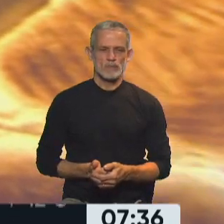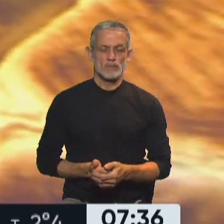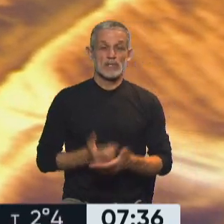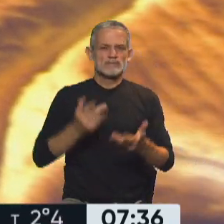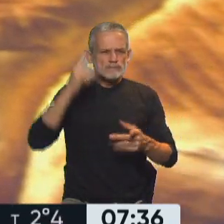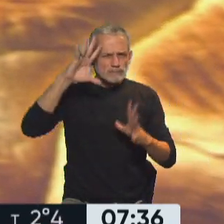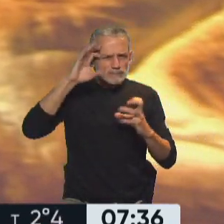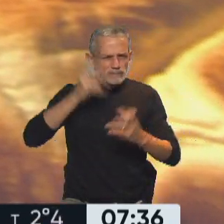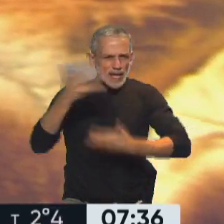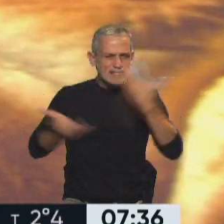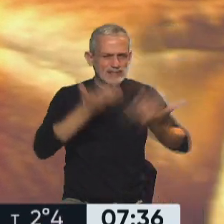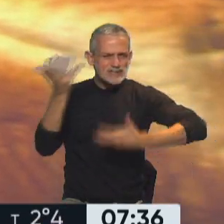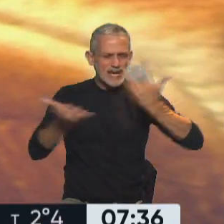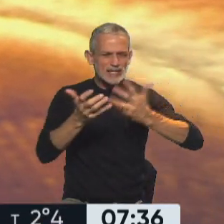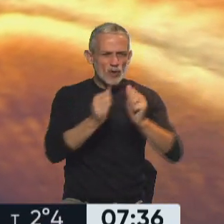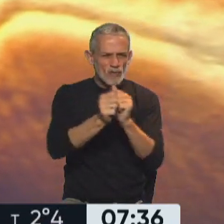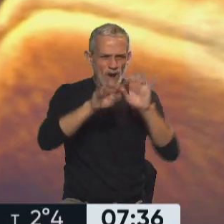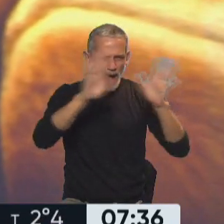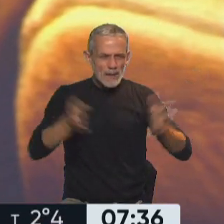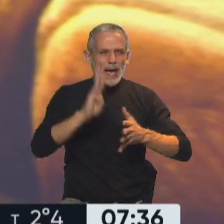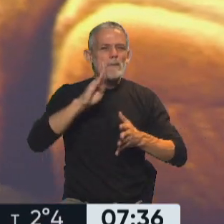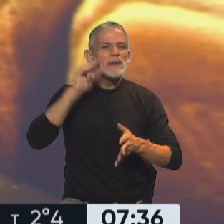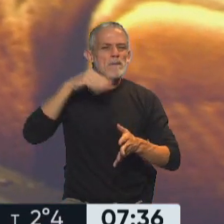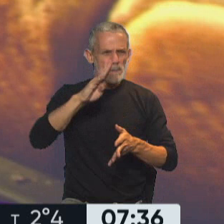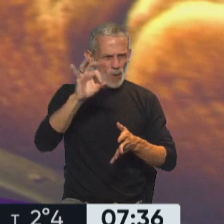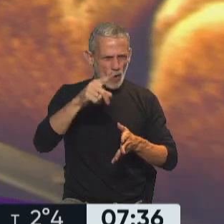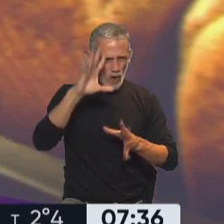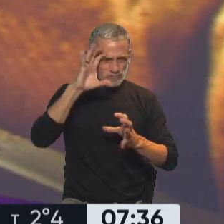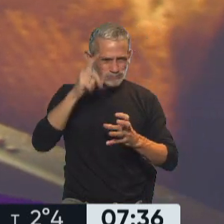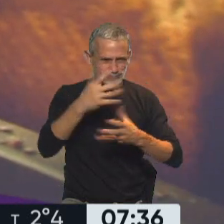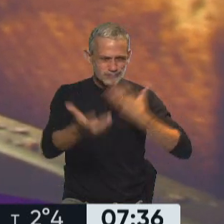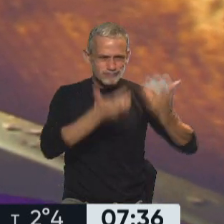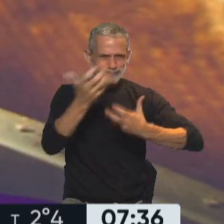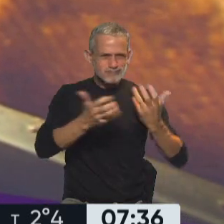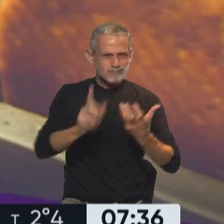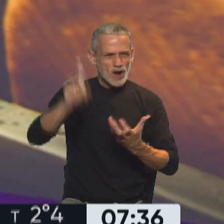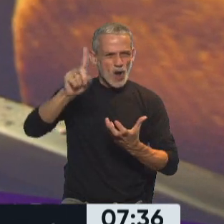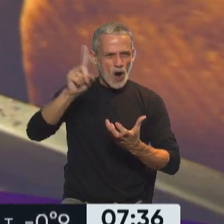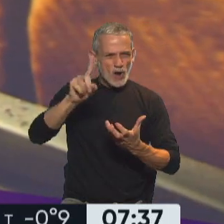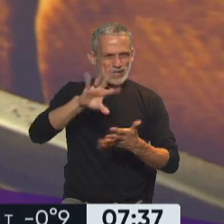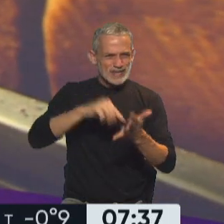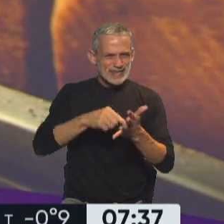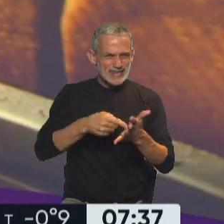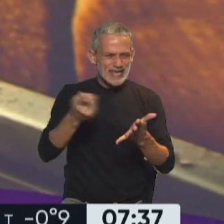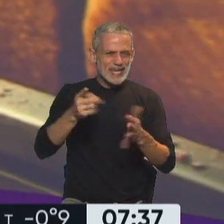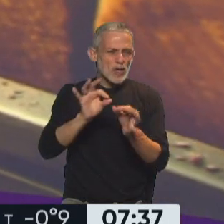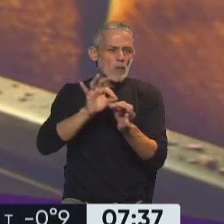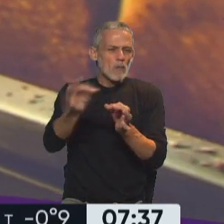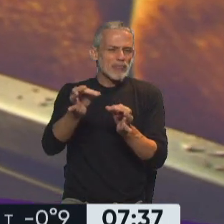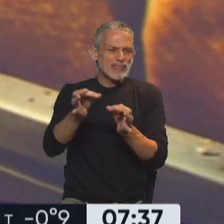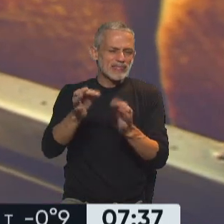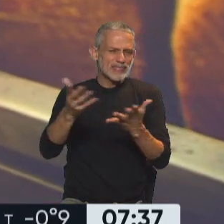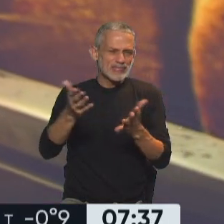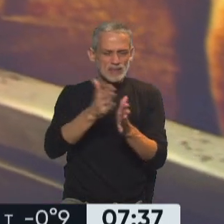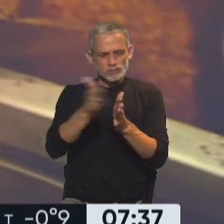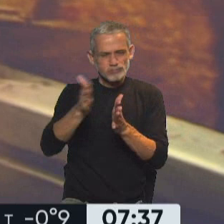¿Te acordás del incendio de la fábrica Bimbo? Allí en la zona norte, muy, muy cerquita, apenas algunas